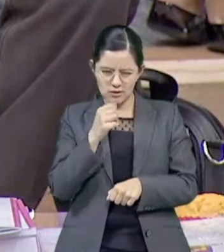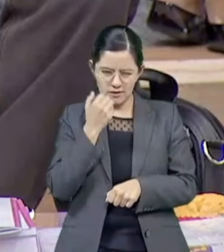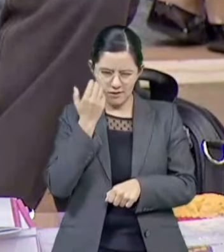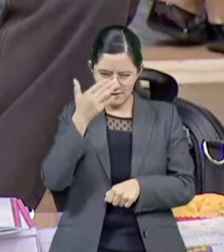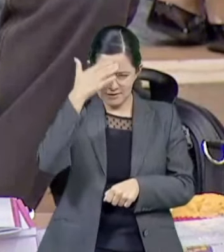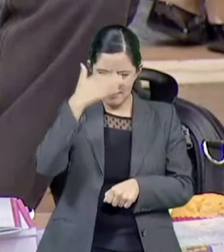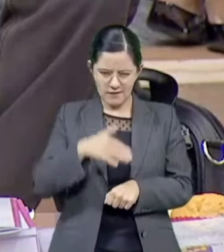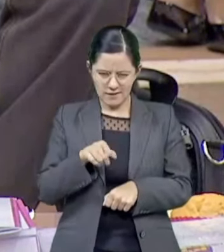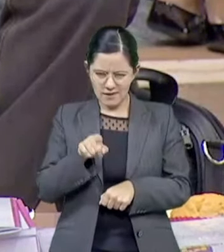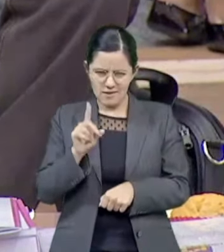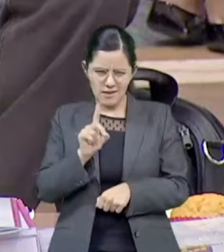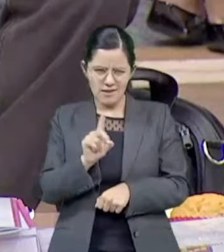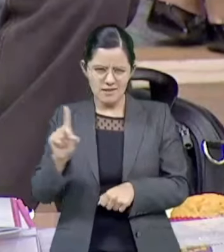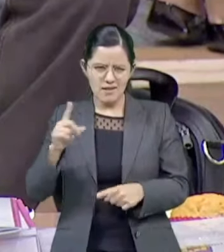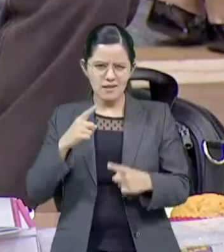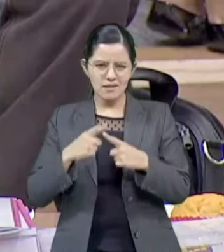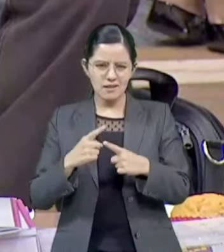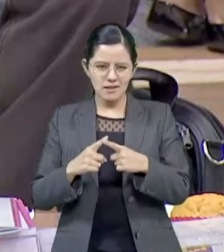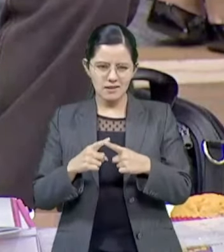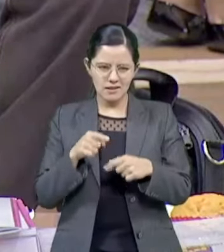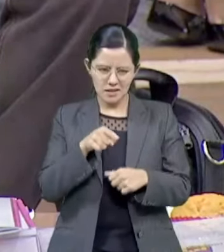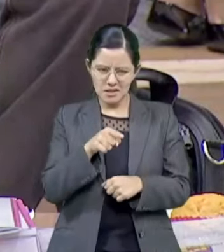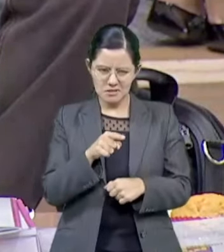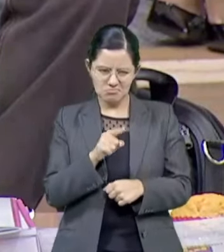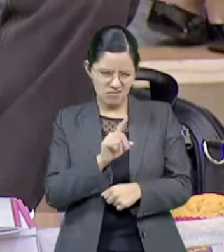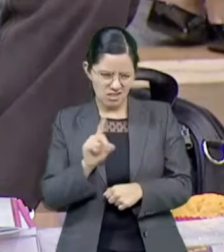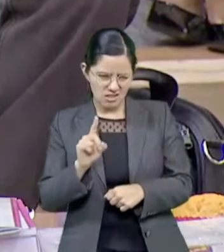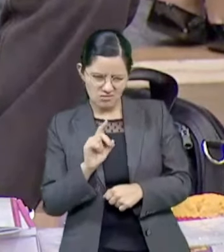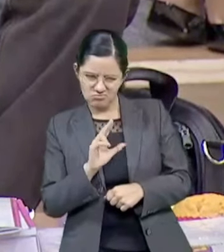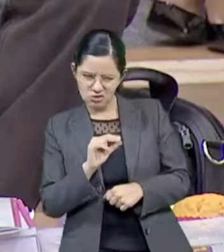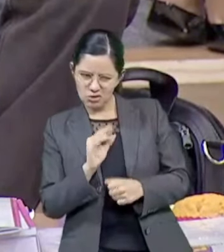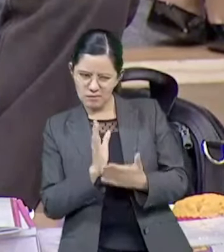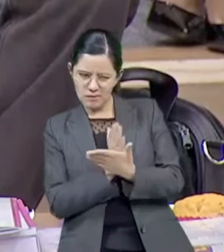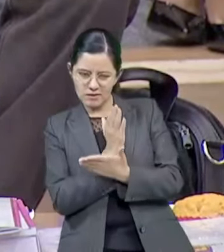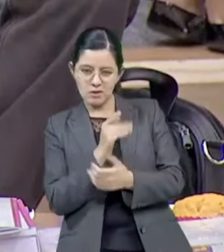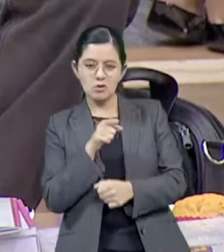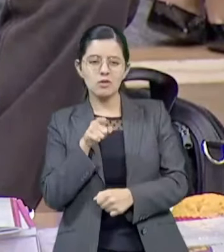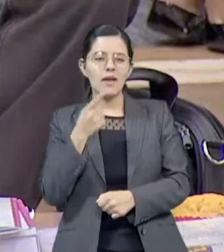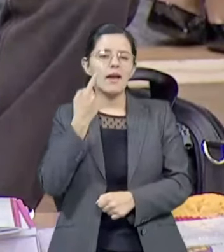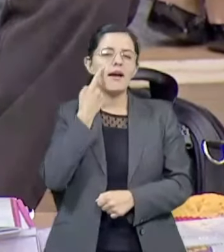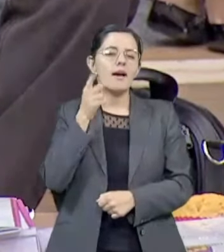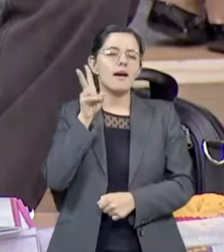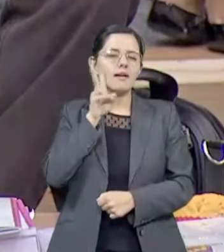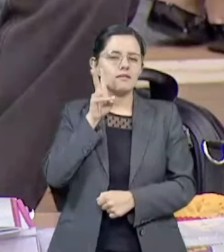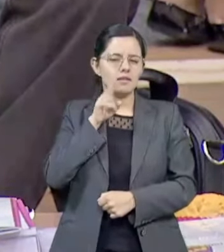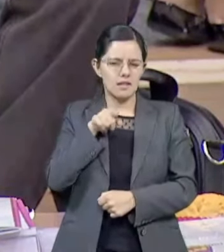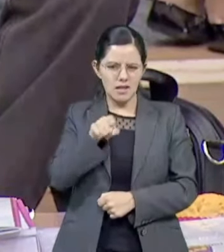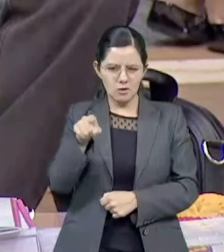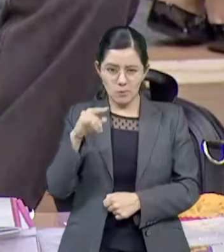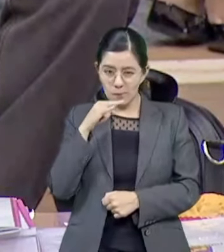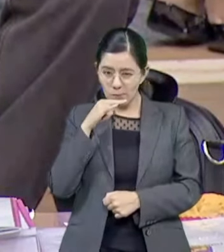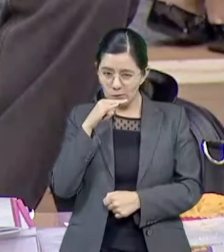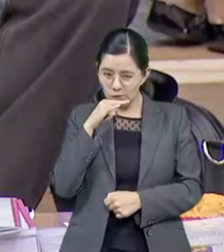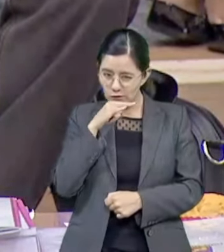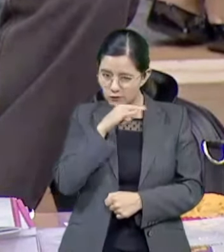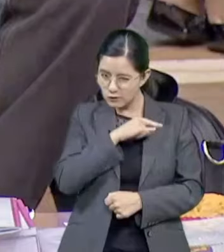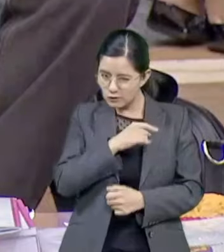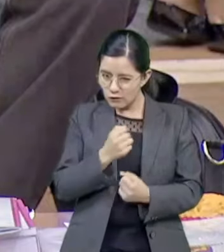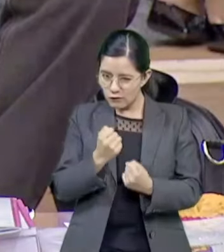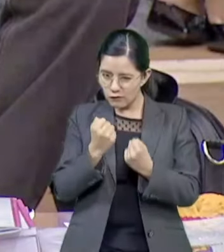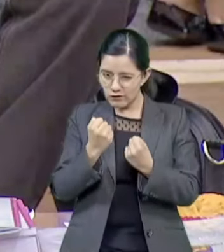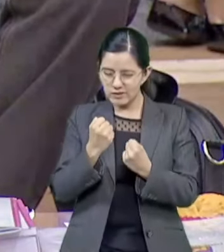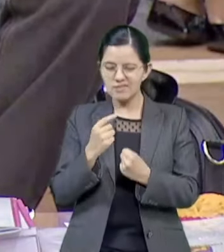quién es de derecha y quién no lo es, solo ve si son profundamente hipócritas, si